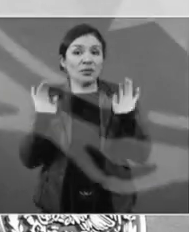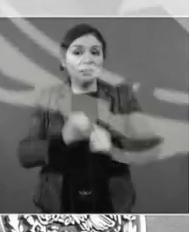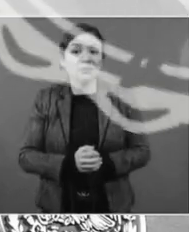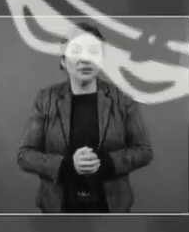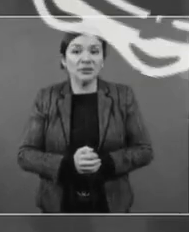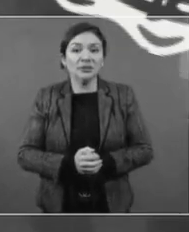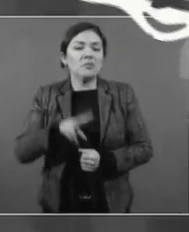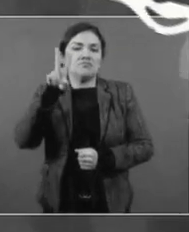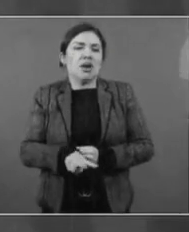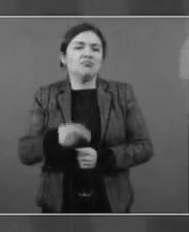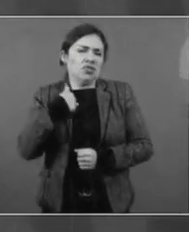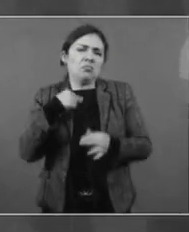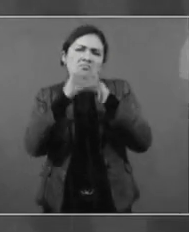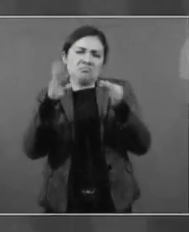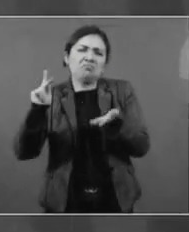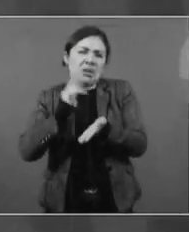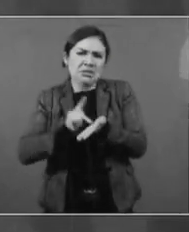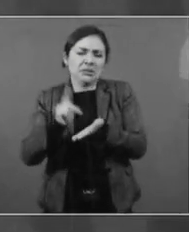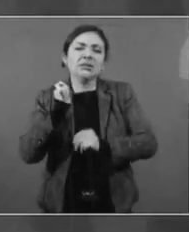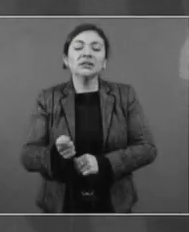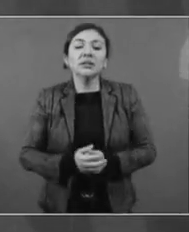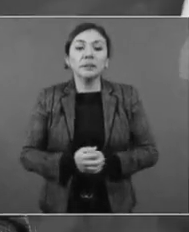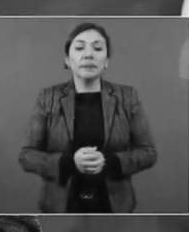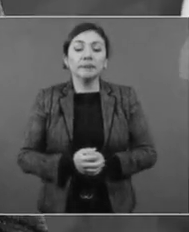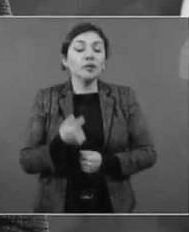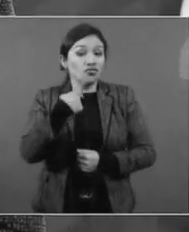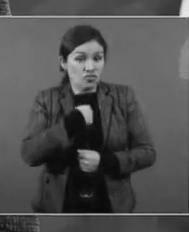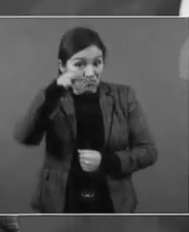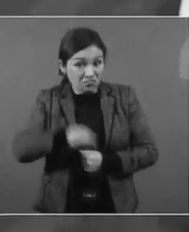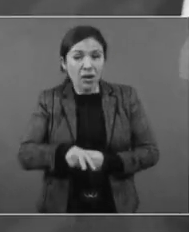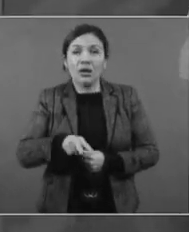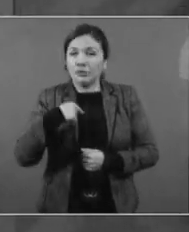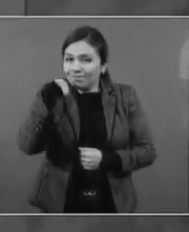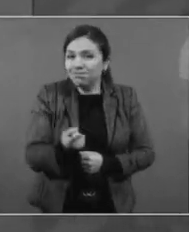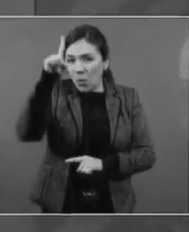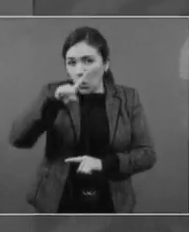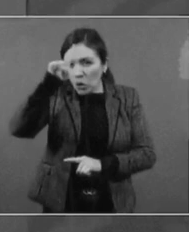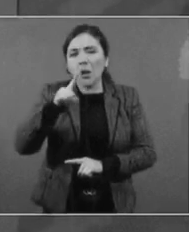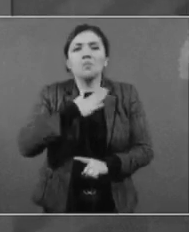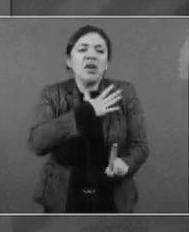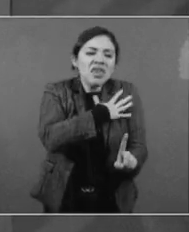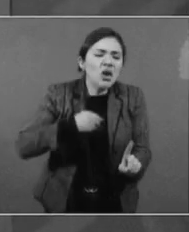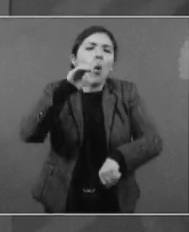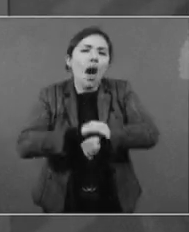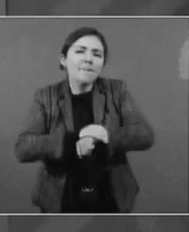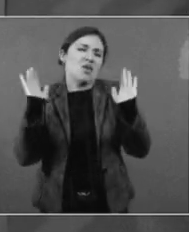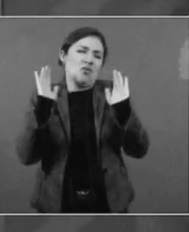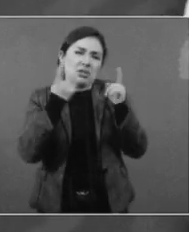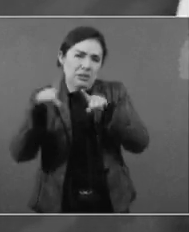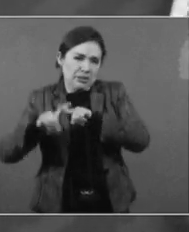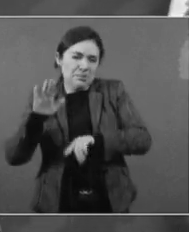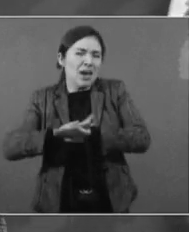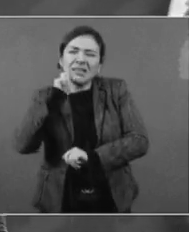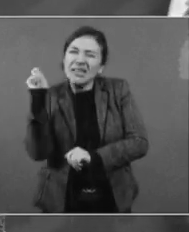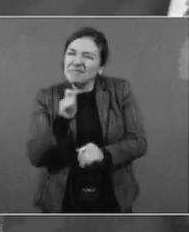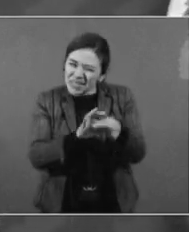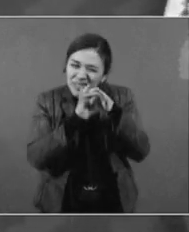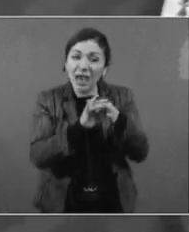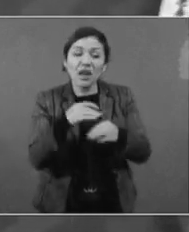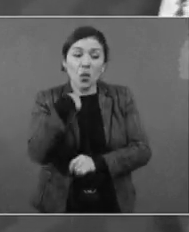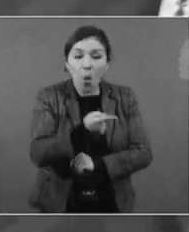y yo sí lo he dicho en otras cosas y lo repito ahora si le tengo que dar un buen consejo a un hijo a un amigo entrañable